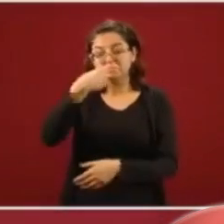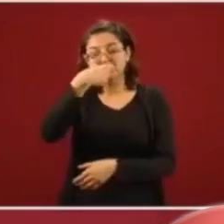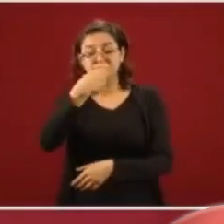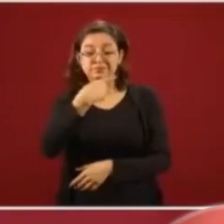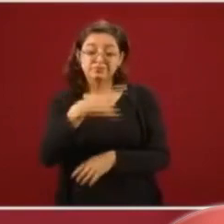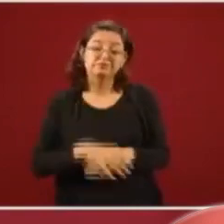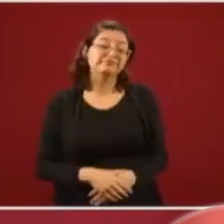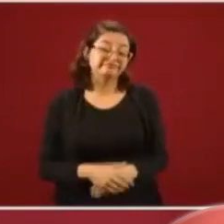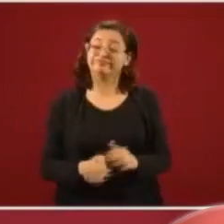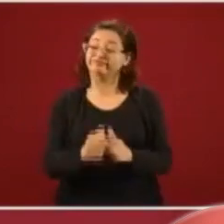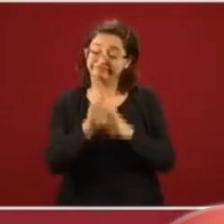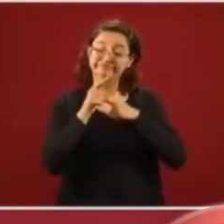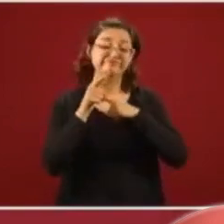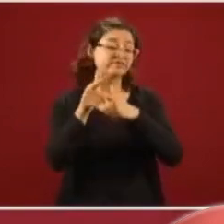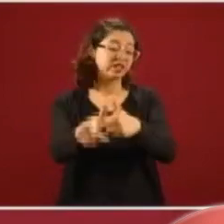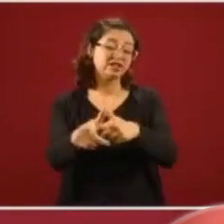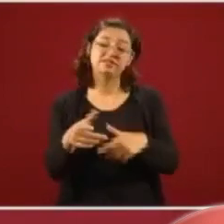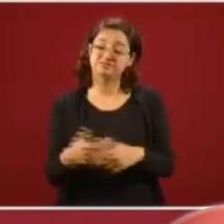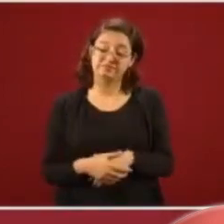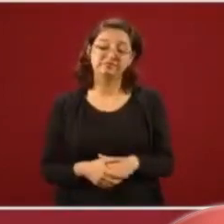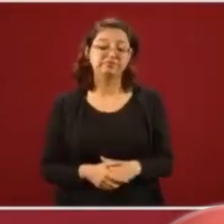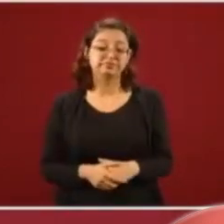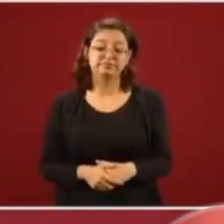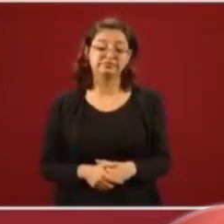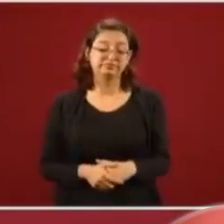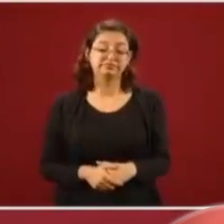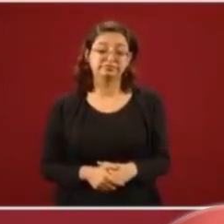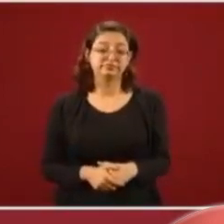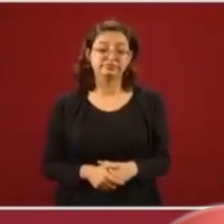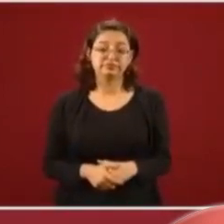si se necesita. O sea,